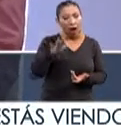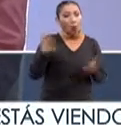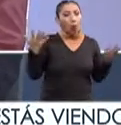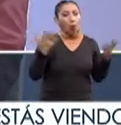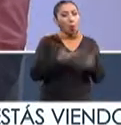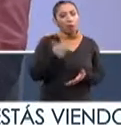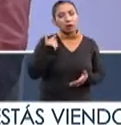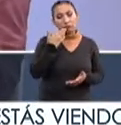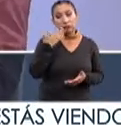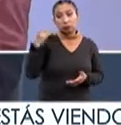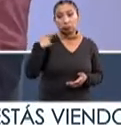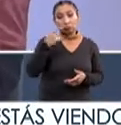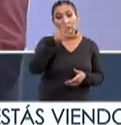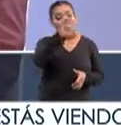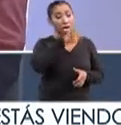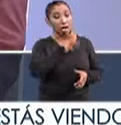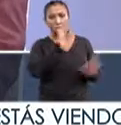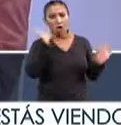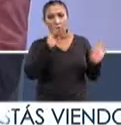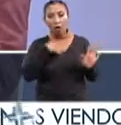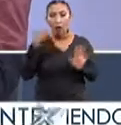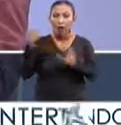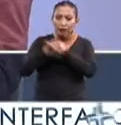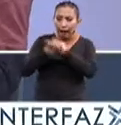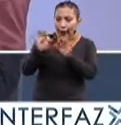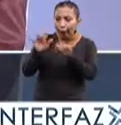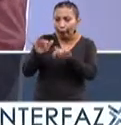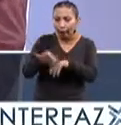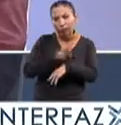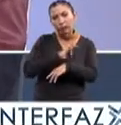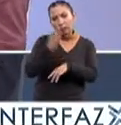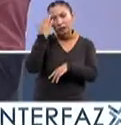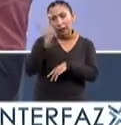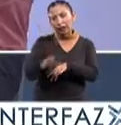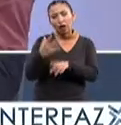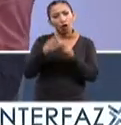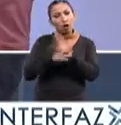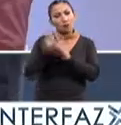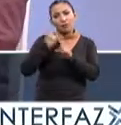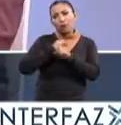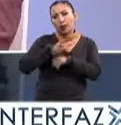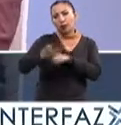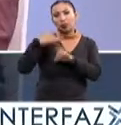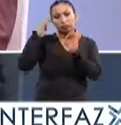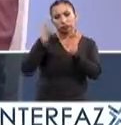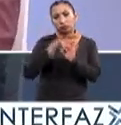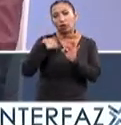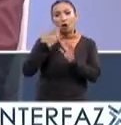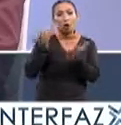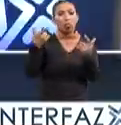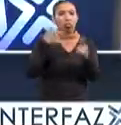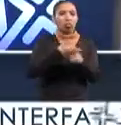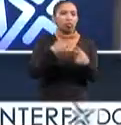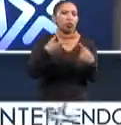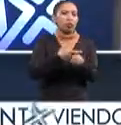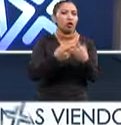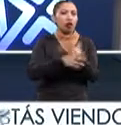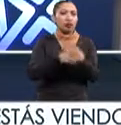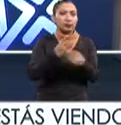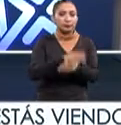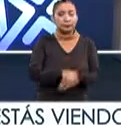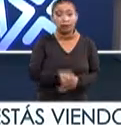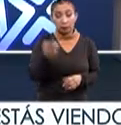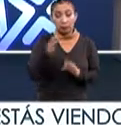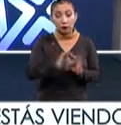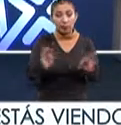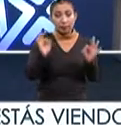y de buena fuente, no solamente buscando en internet, que bueno, podemos saber que encuentran tanto información correcta como información incorrecta, ¿no? Creo que